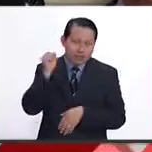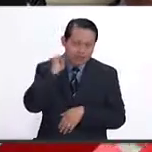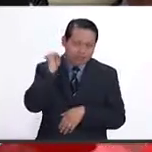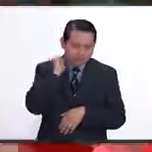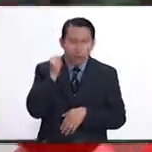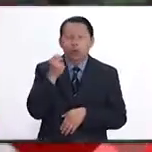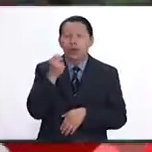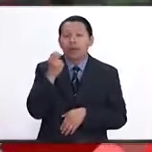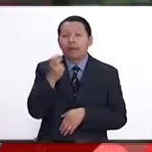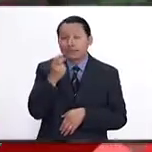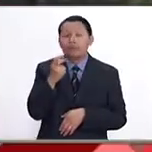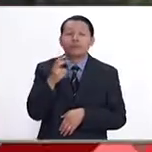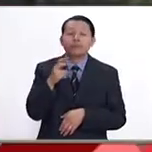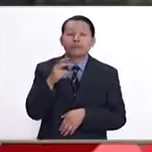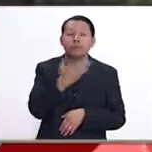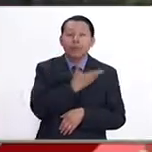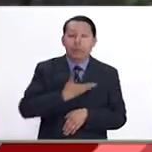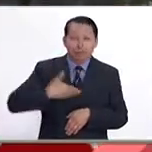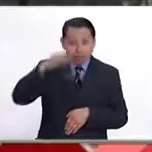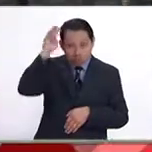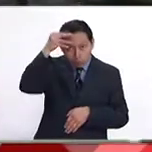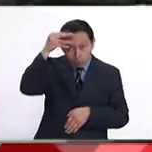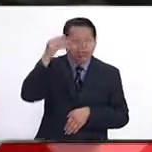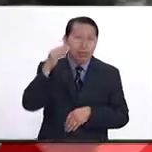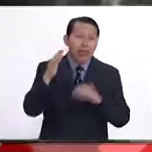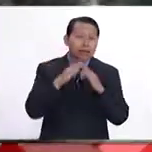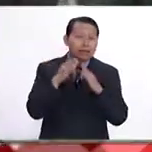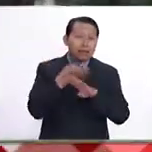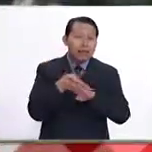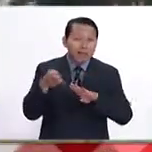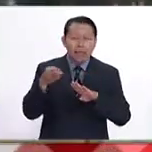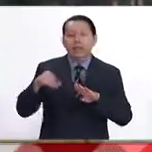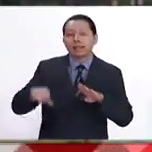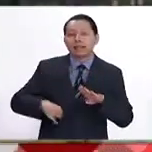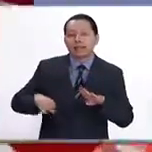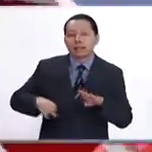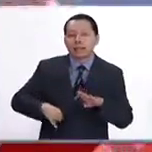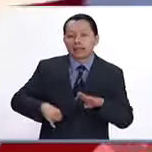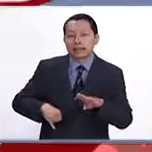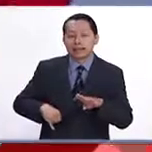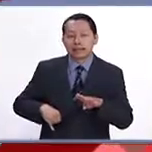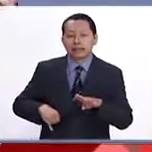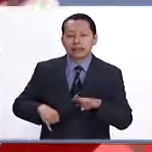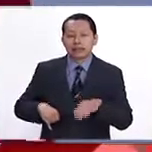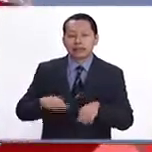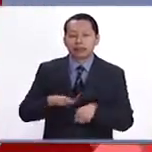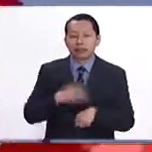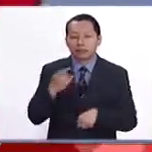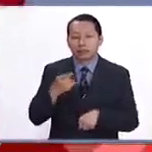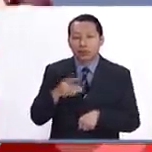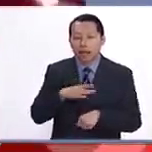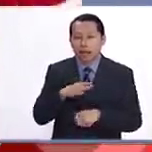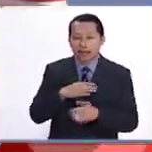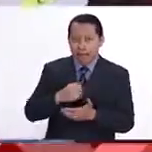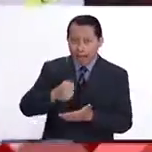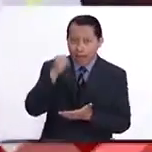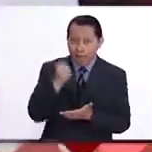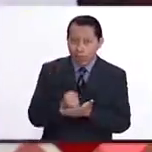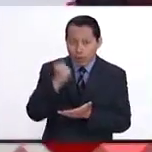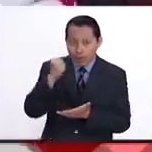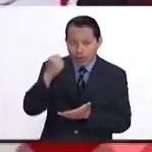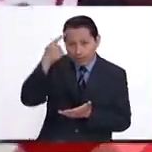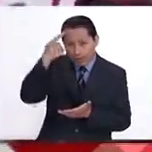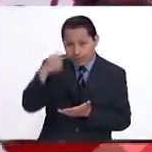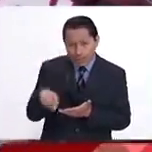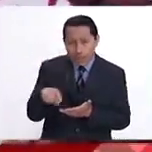Trump y la Casa Blanca, tengan un gran interés porque lo que se apruebe para